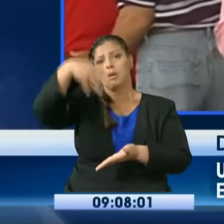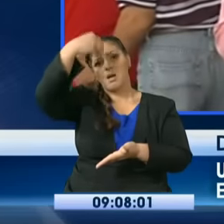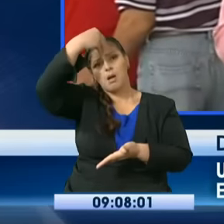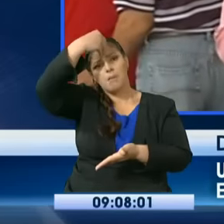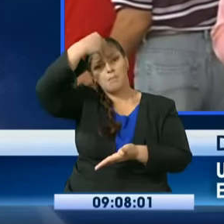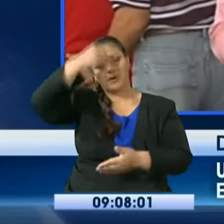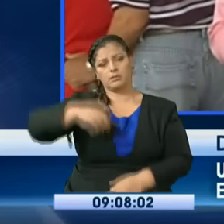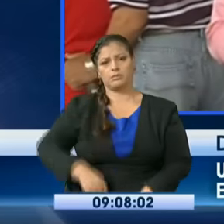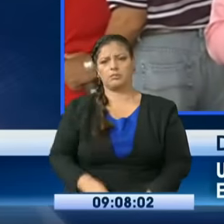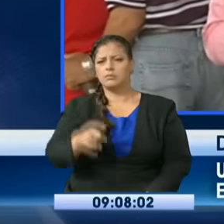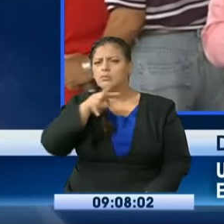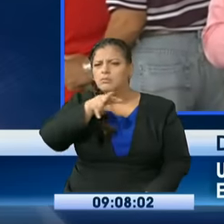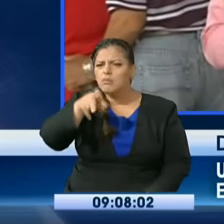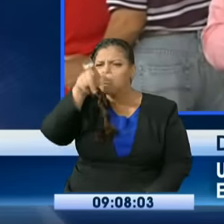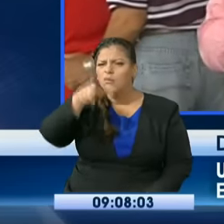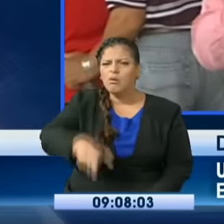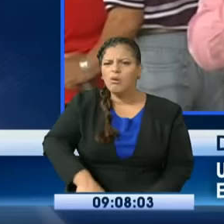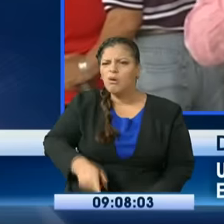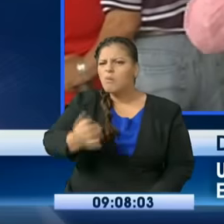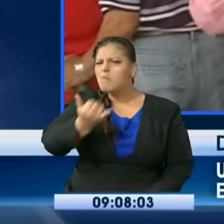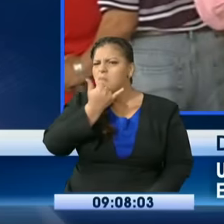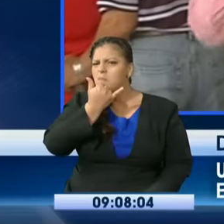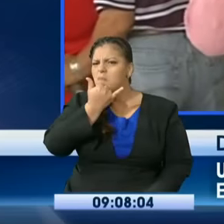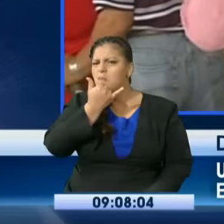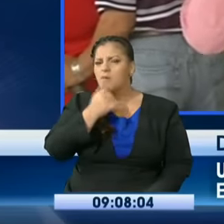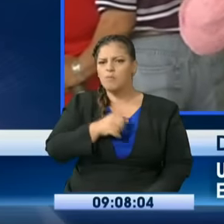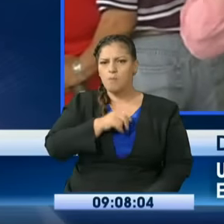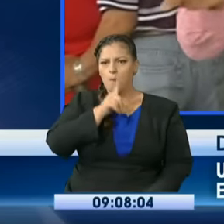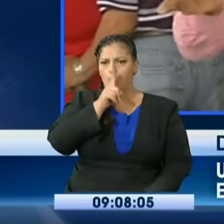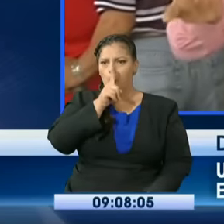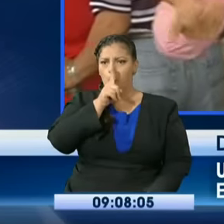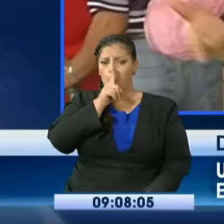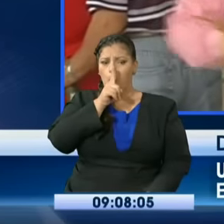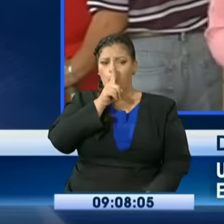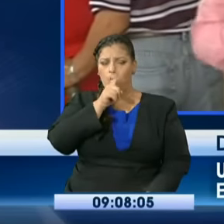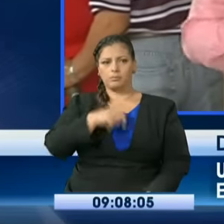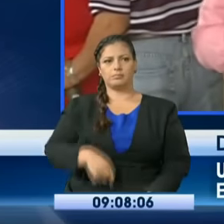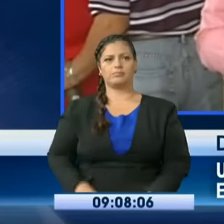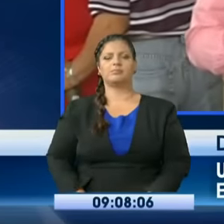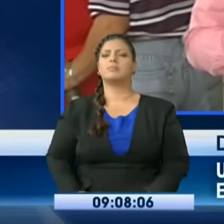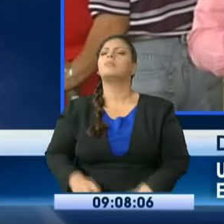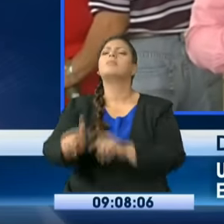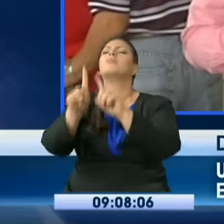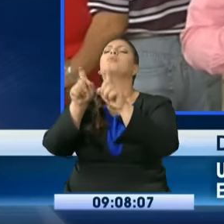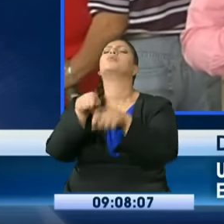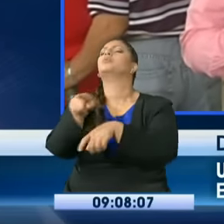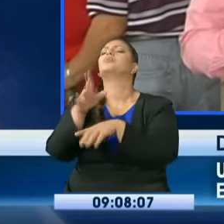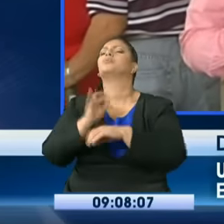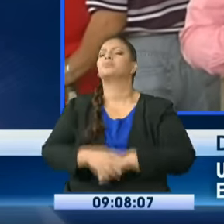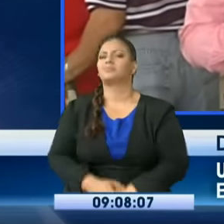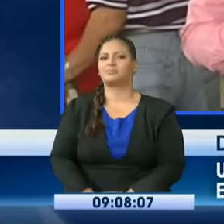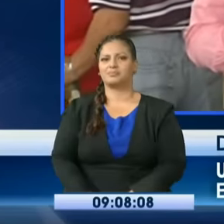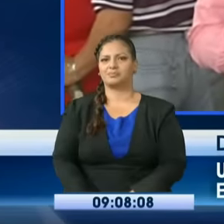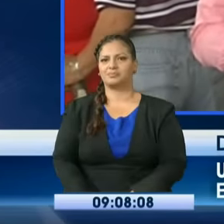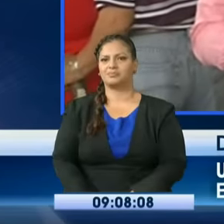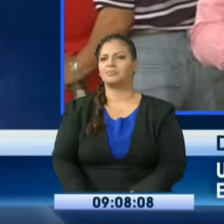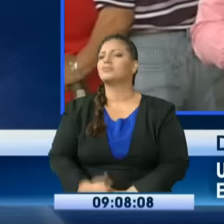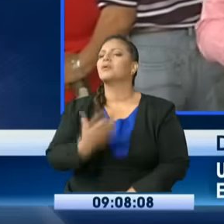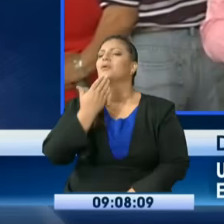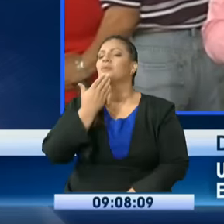Sí, te escucho, Jorge. Pregunta Martín, ¿qué hiciera usted si observara aquello? Bueno, yo la verdad es que no ando en